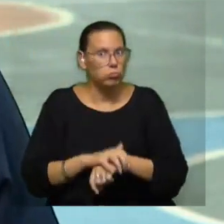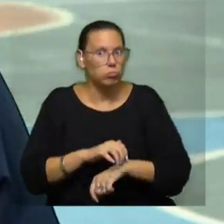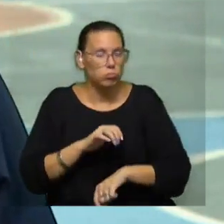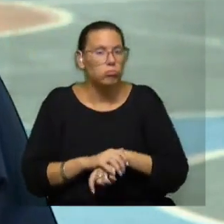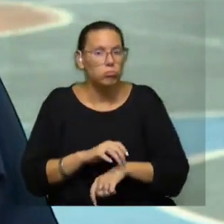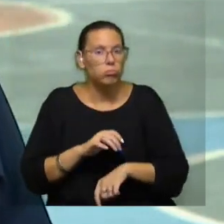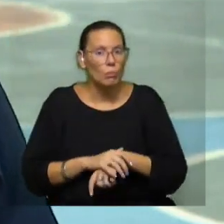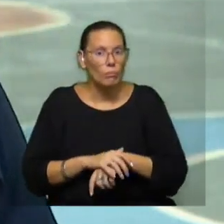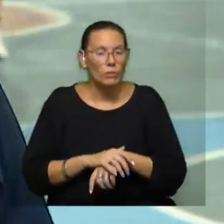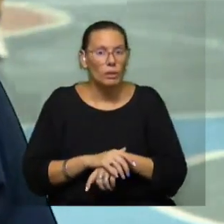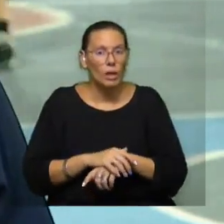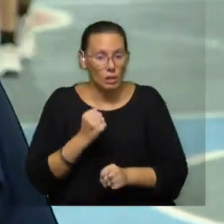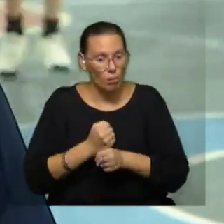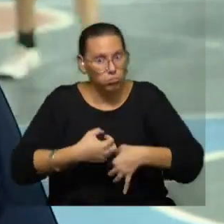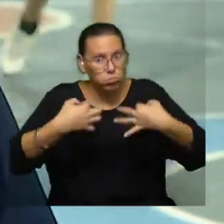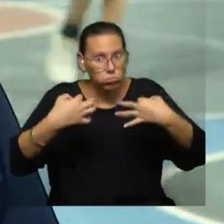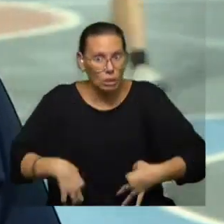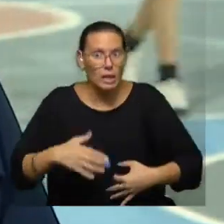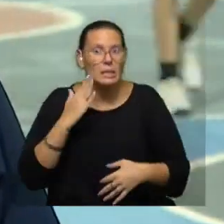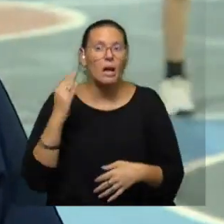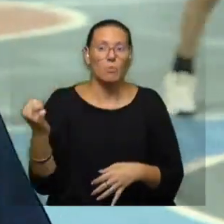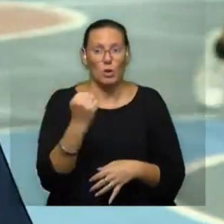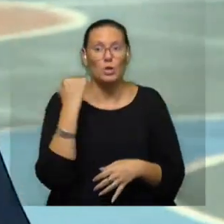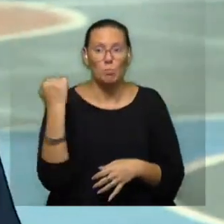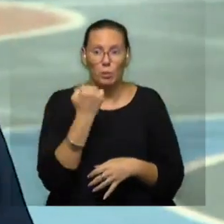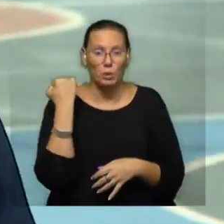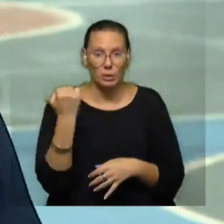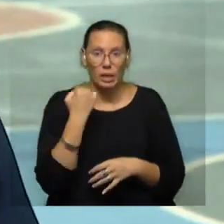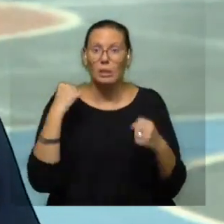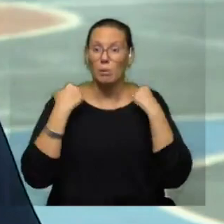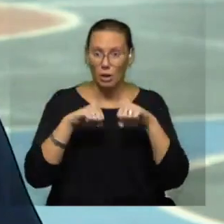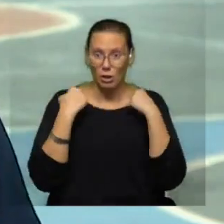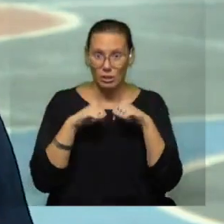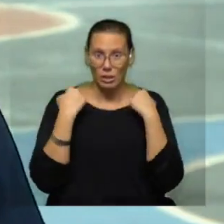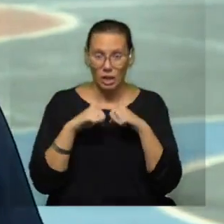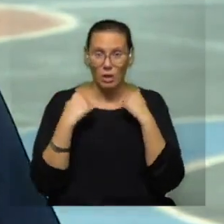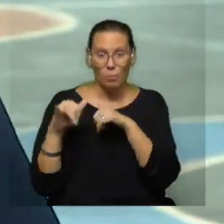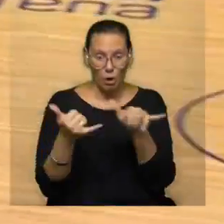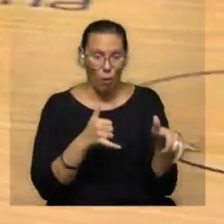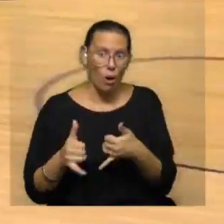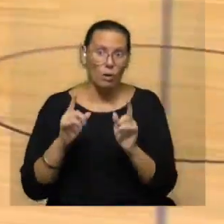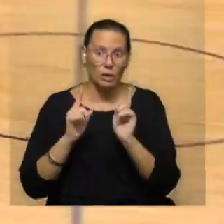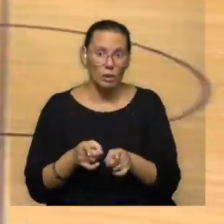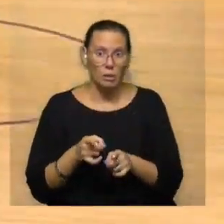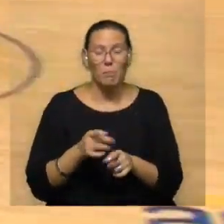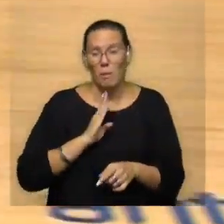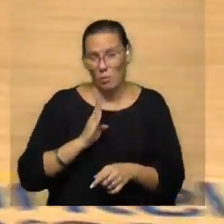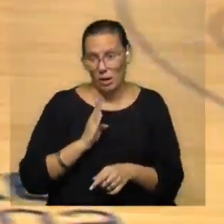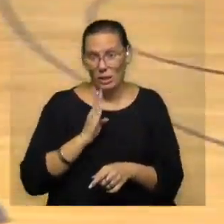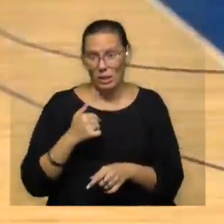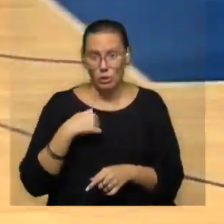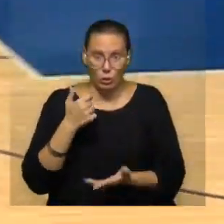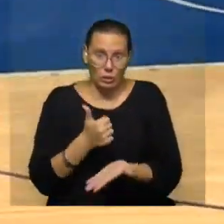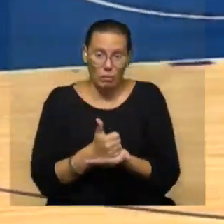de justamente hacer bien la tarea porque sabemos lo importante que es para los entrenadores y para las chiquilinas también, en este caso el femenino, que me tocó a